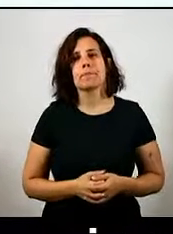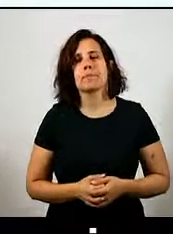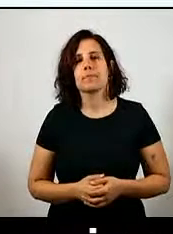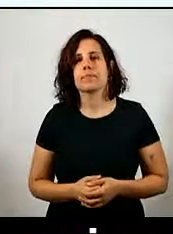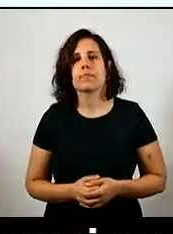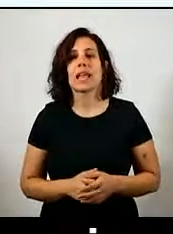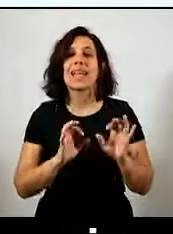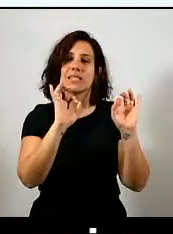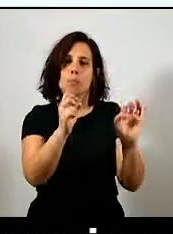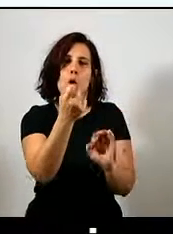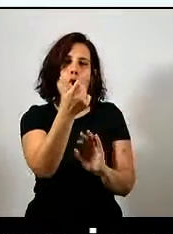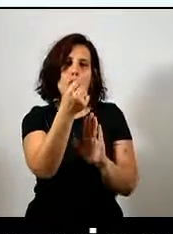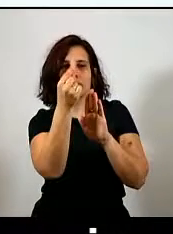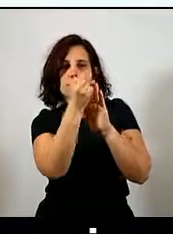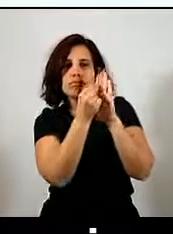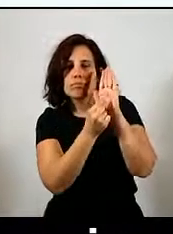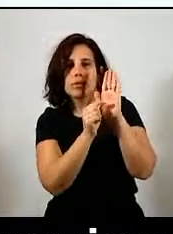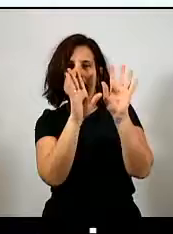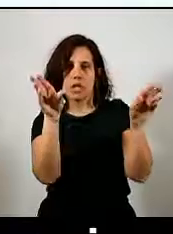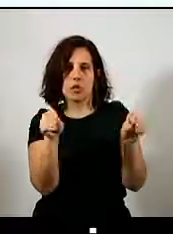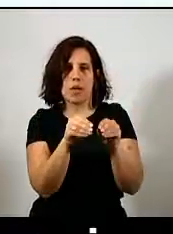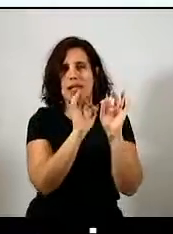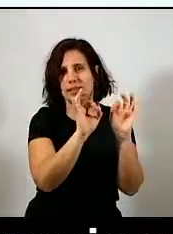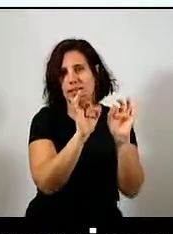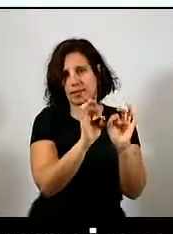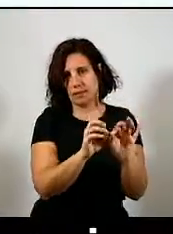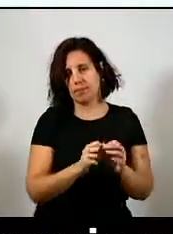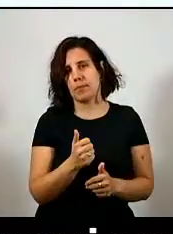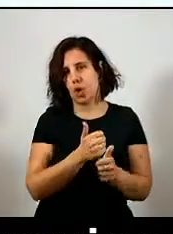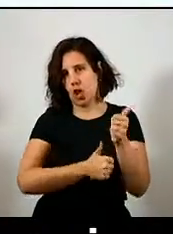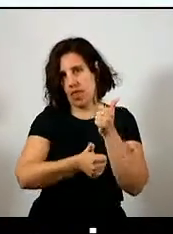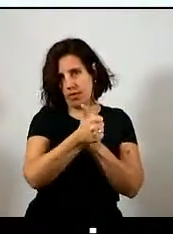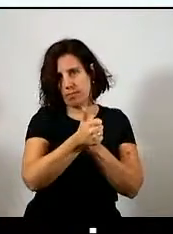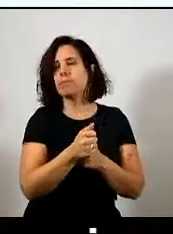Estos son un poco los criterios que se van a priorizar.